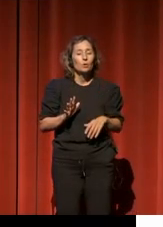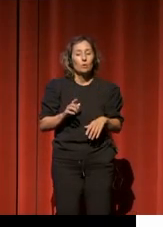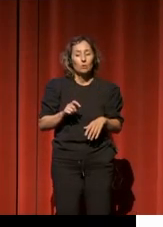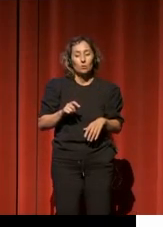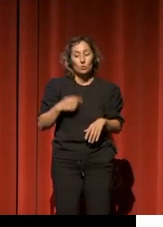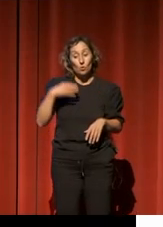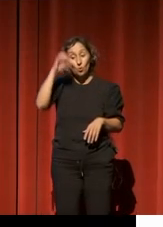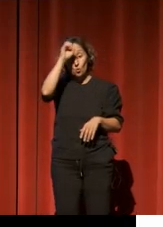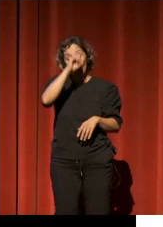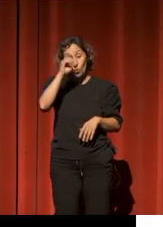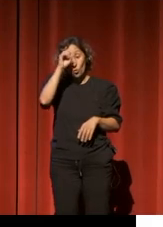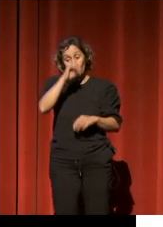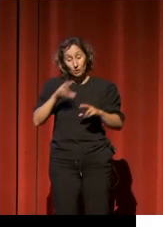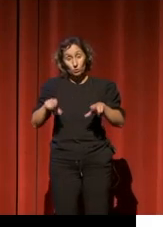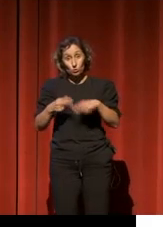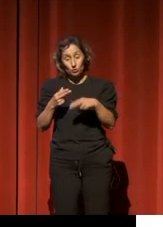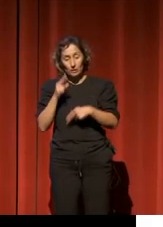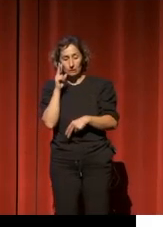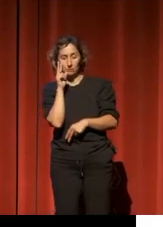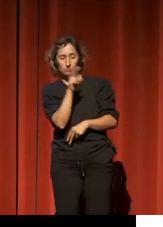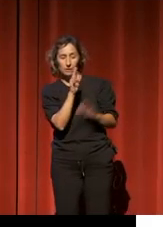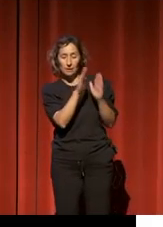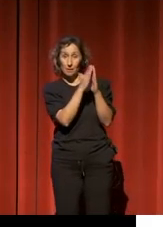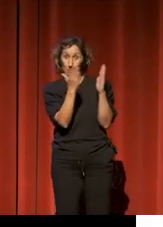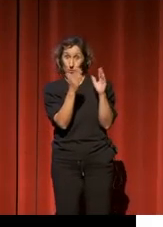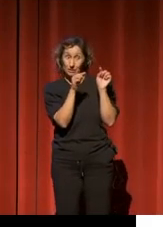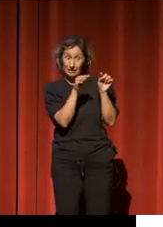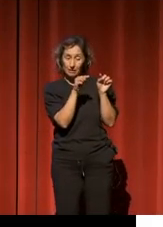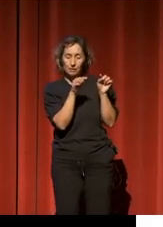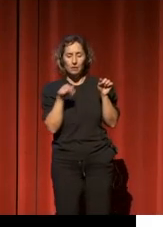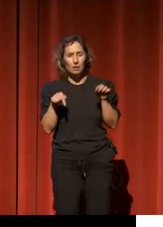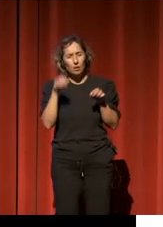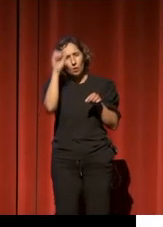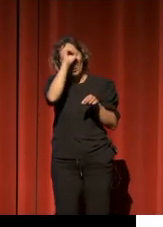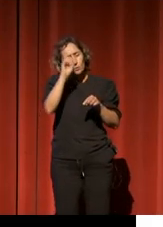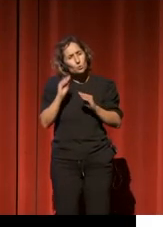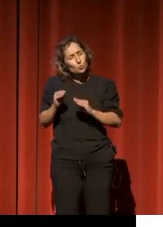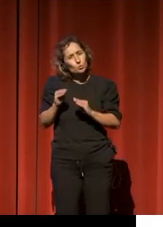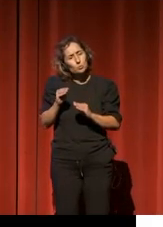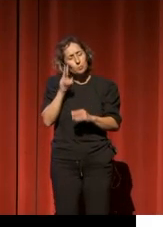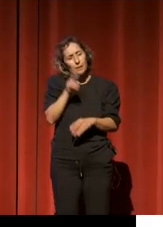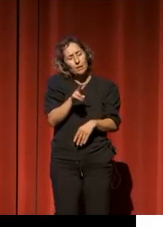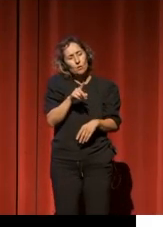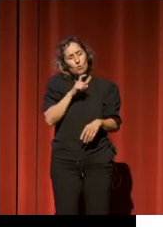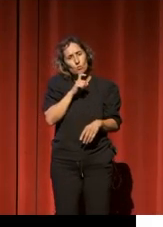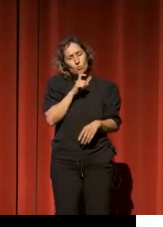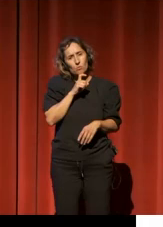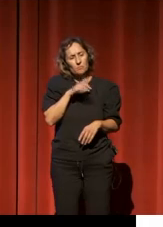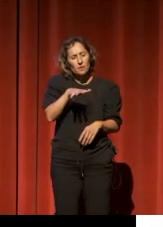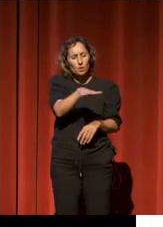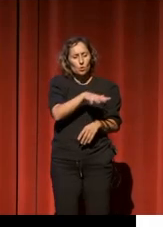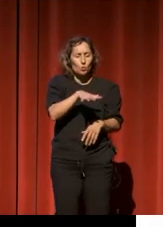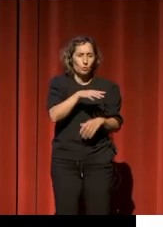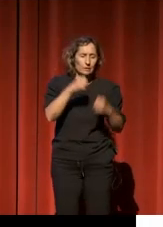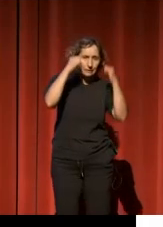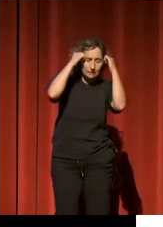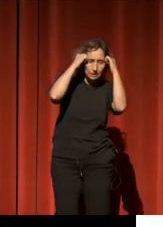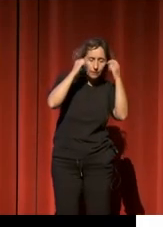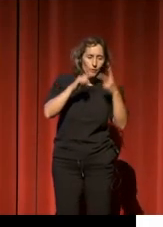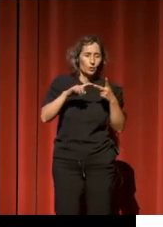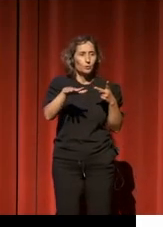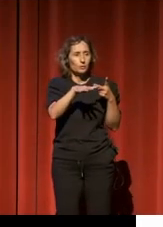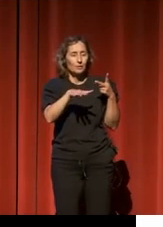sociales alrededor de este eh de la biblioteca lo entienden eh básicamente como un ligar de estudio de